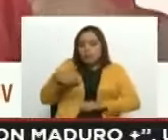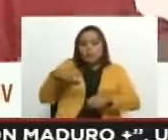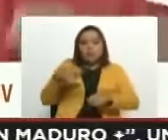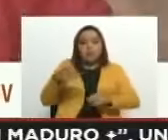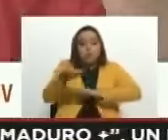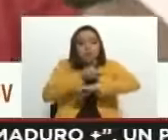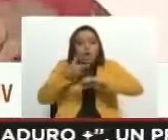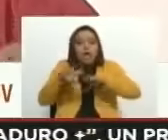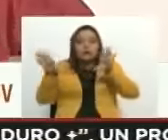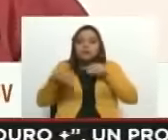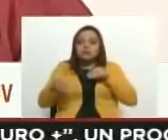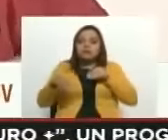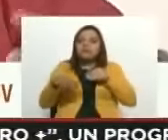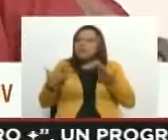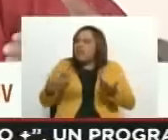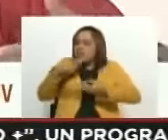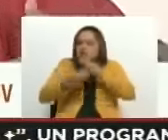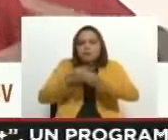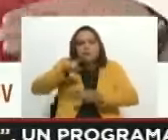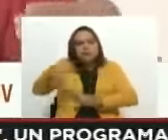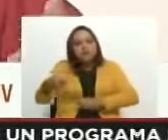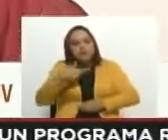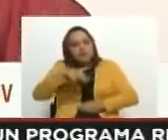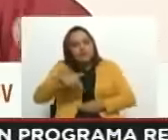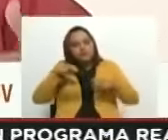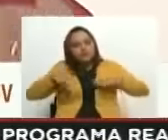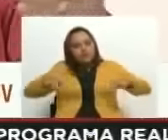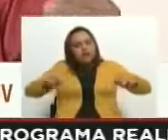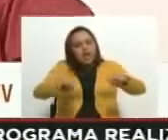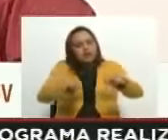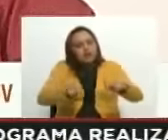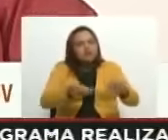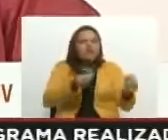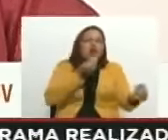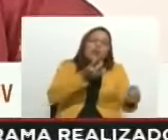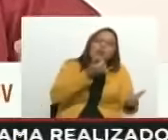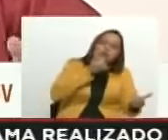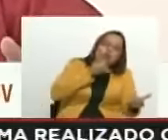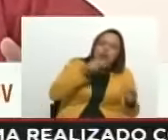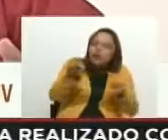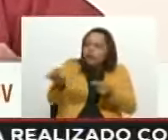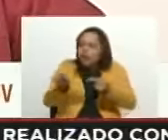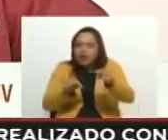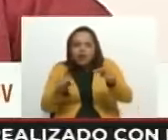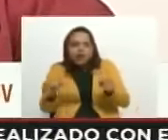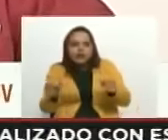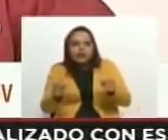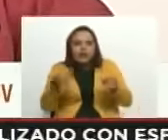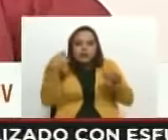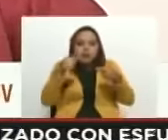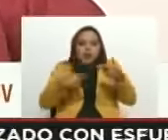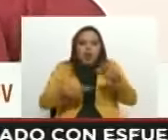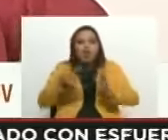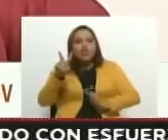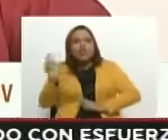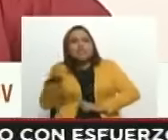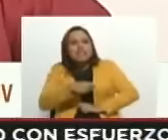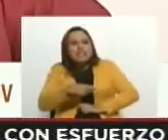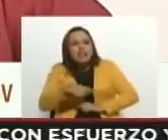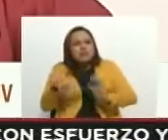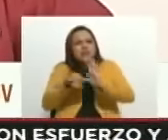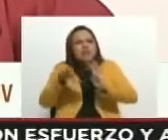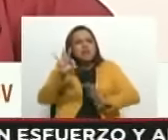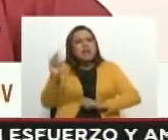Nos sentamos y vimos, mira, ¿dónde fallamos aquí? Pa, pa, pa. Y nos, bueno, 2 meses, 3 meses casi